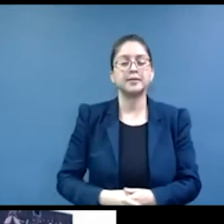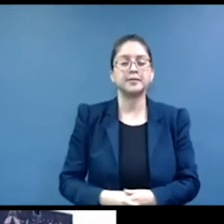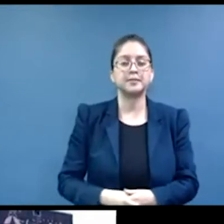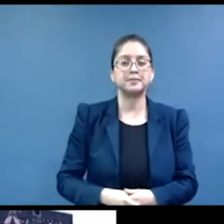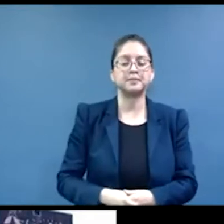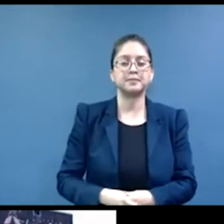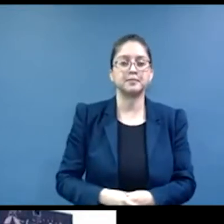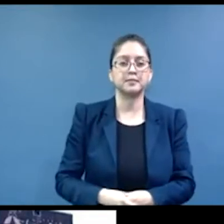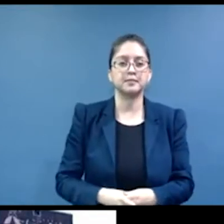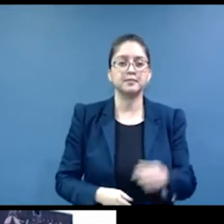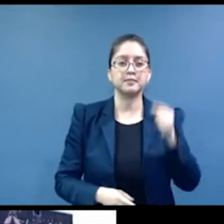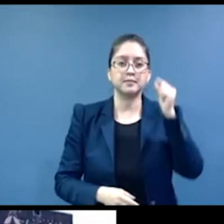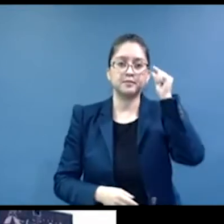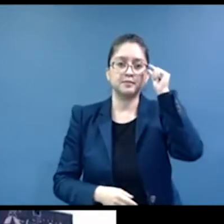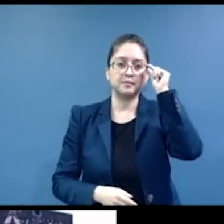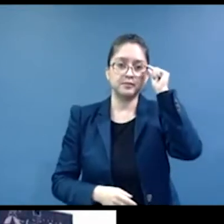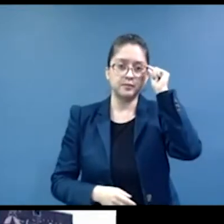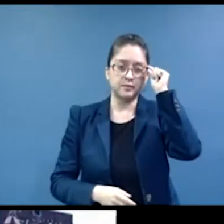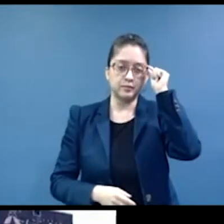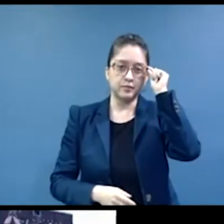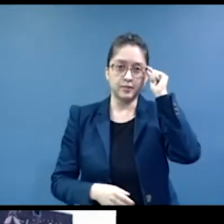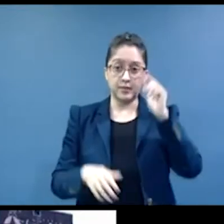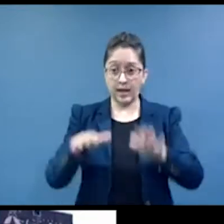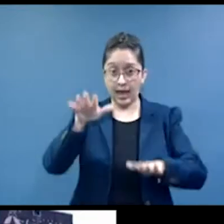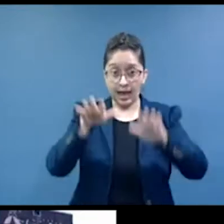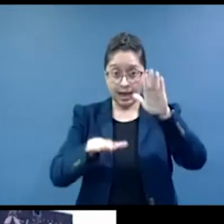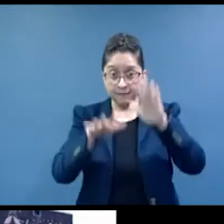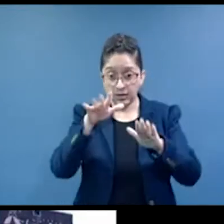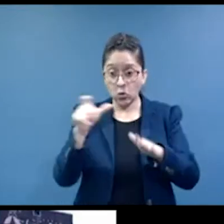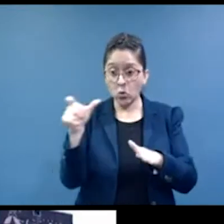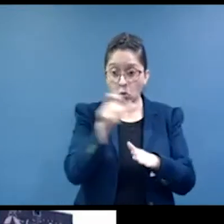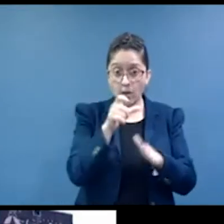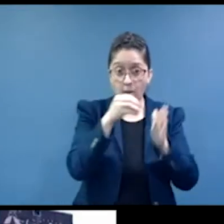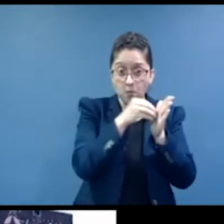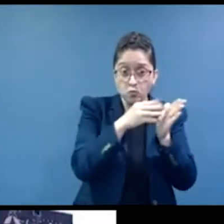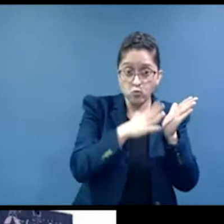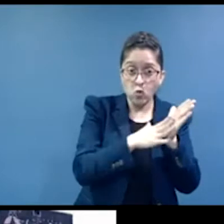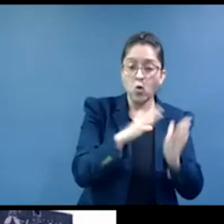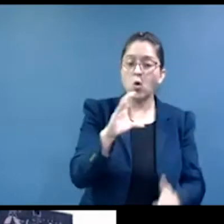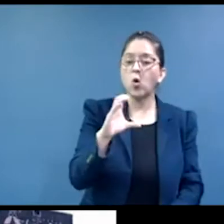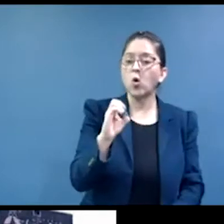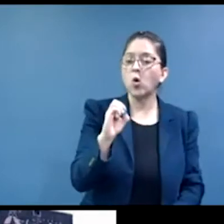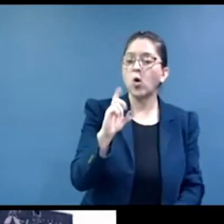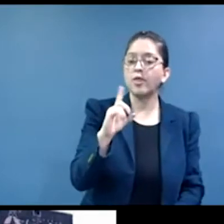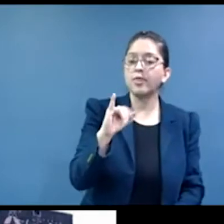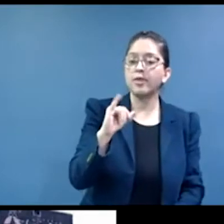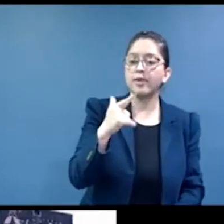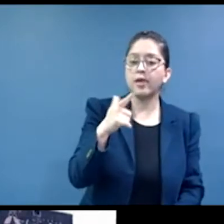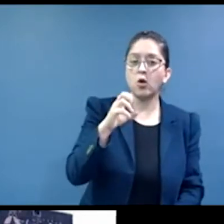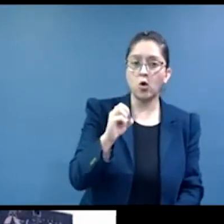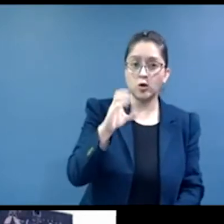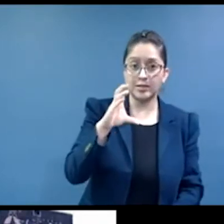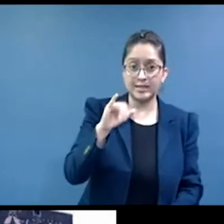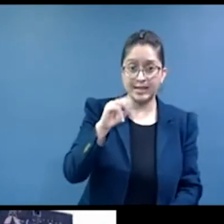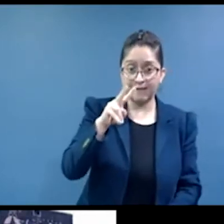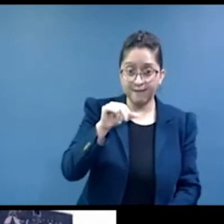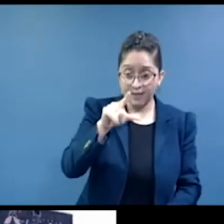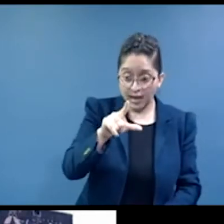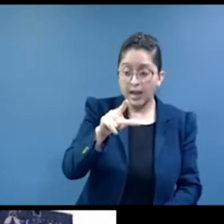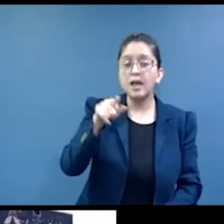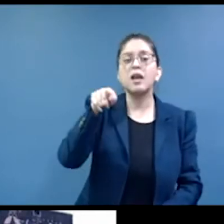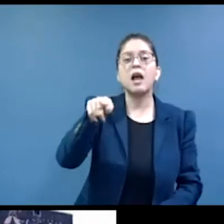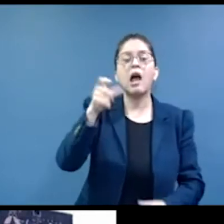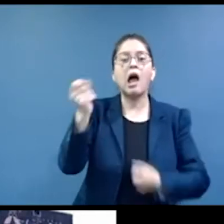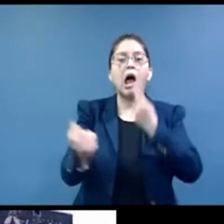Como decía, muchas veces estos códigos civiles, con la intención de cubrir este vacío federal, incluyen